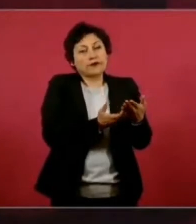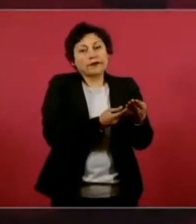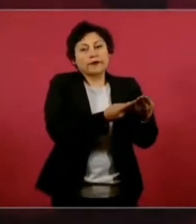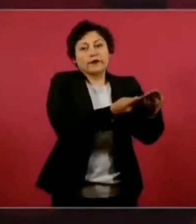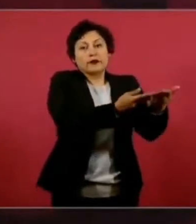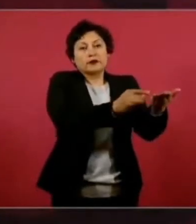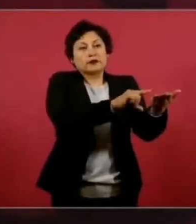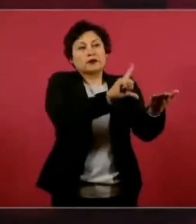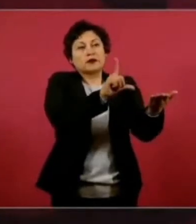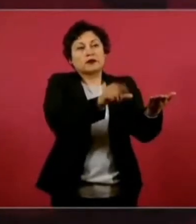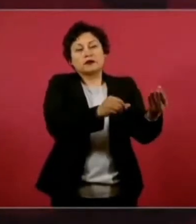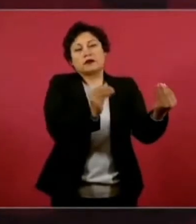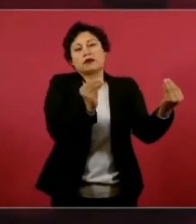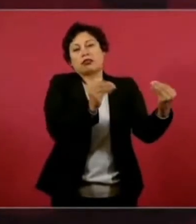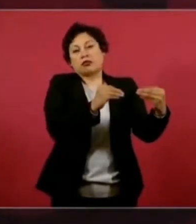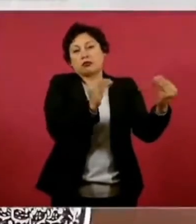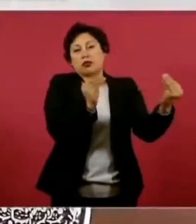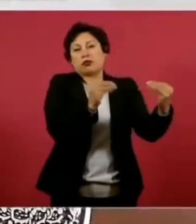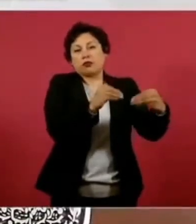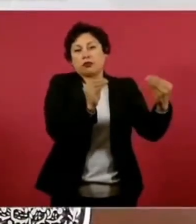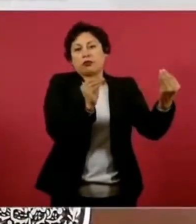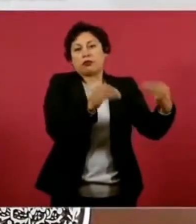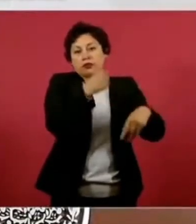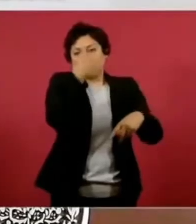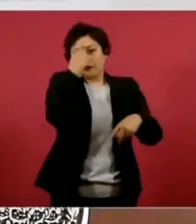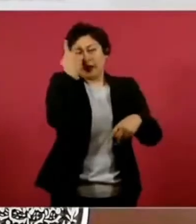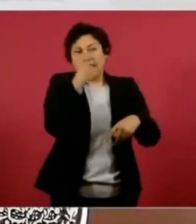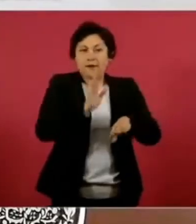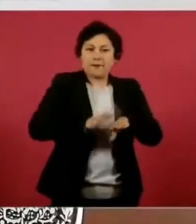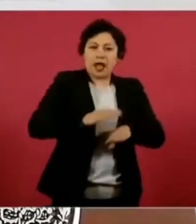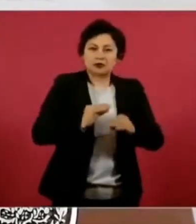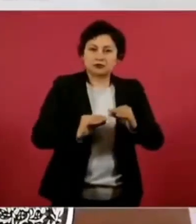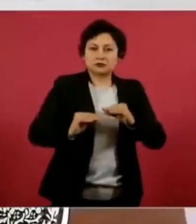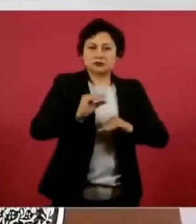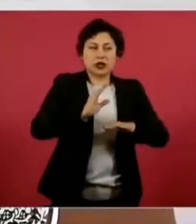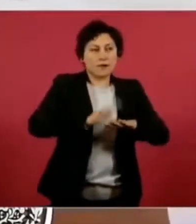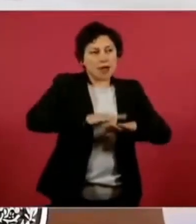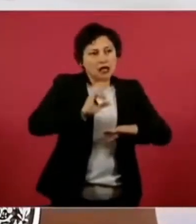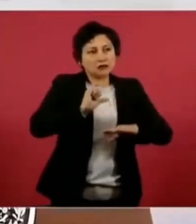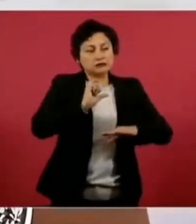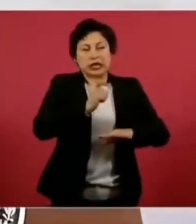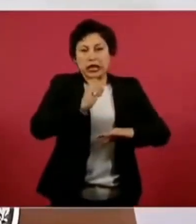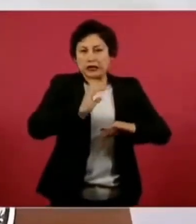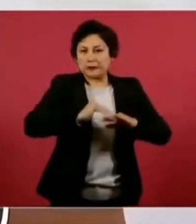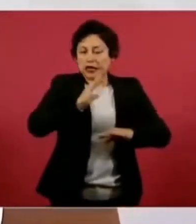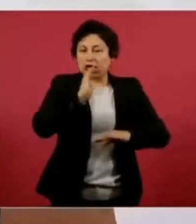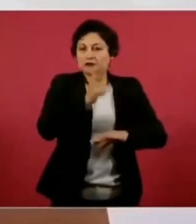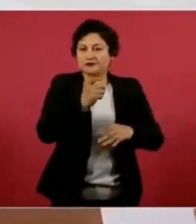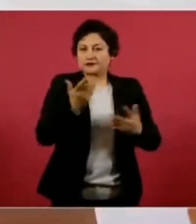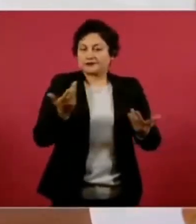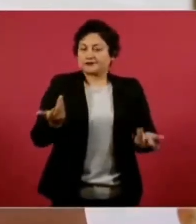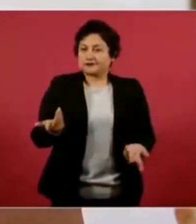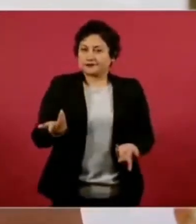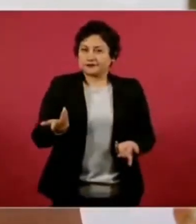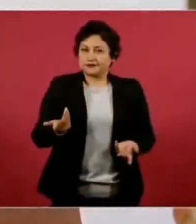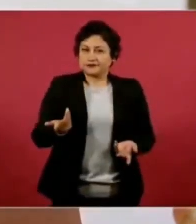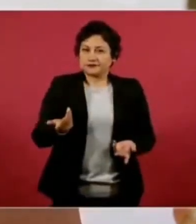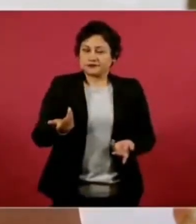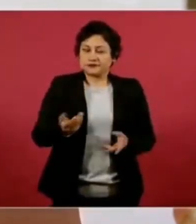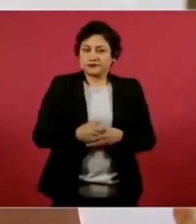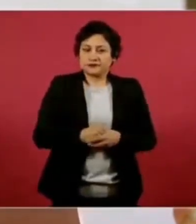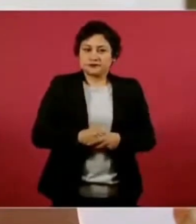para cobrar más, y como tenían el control